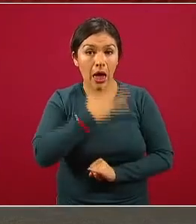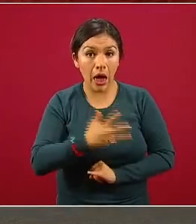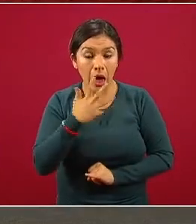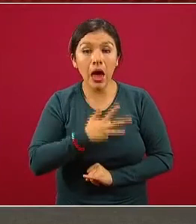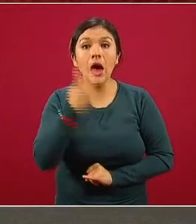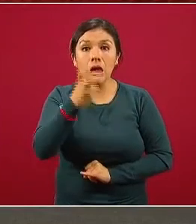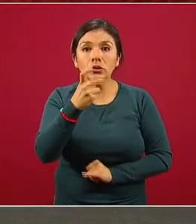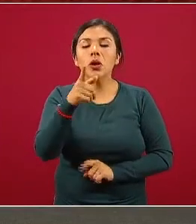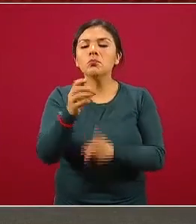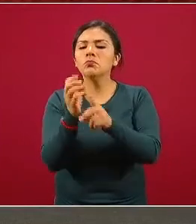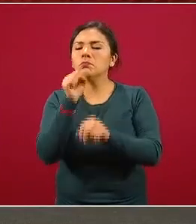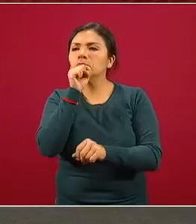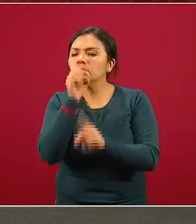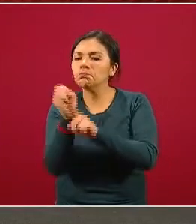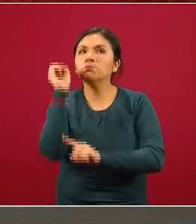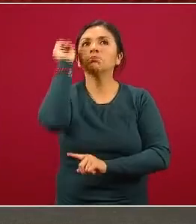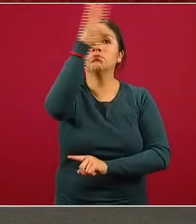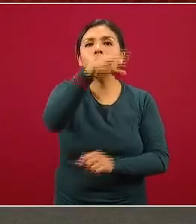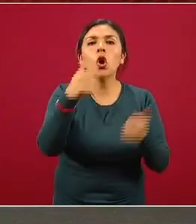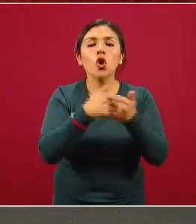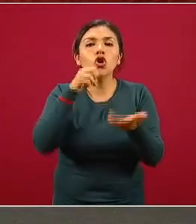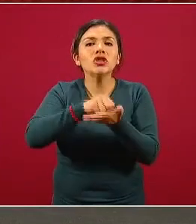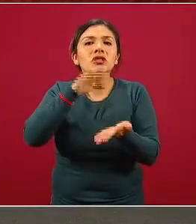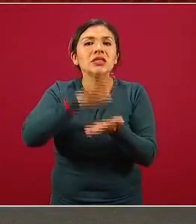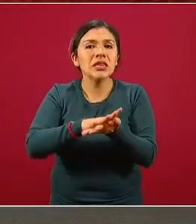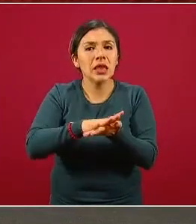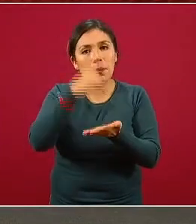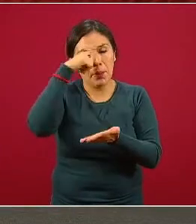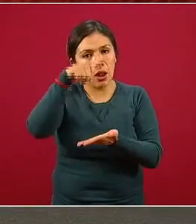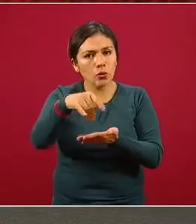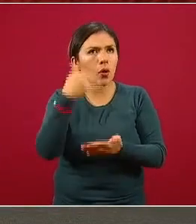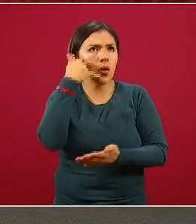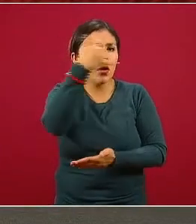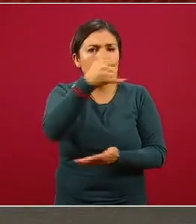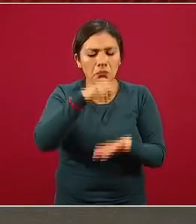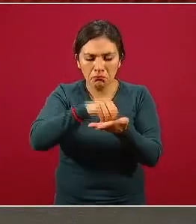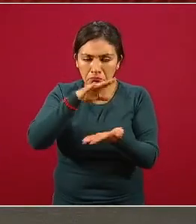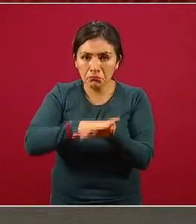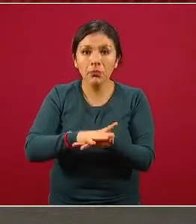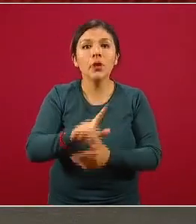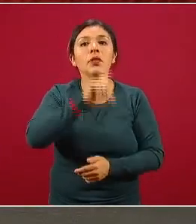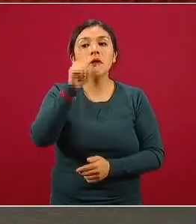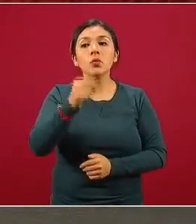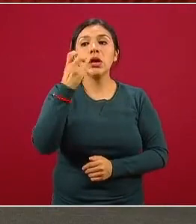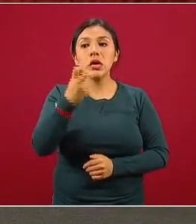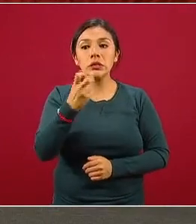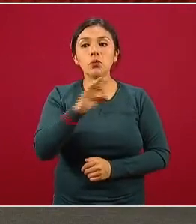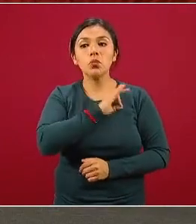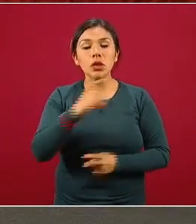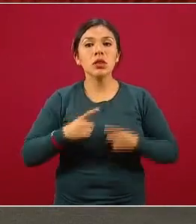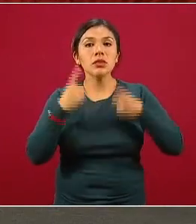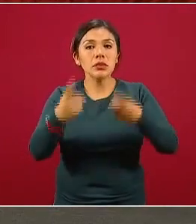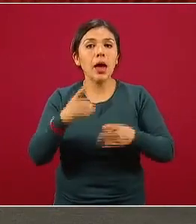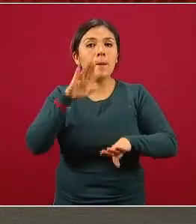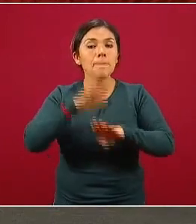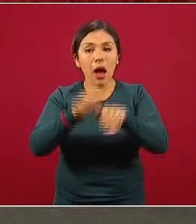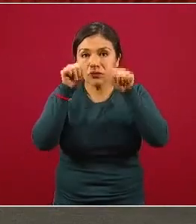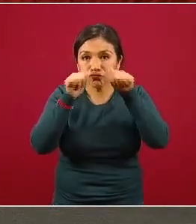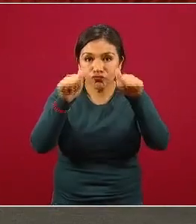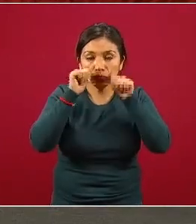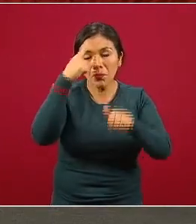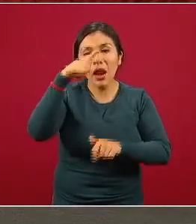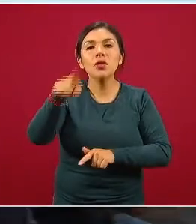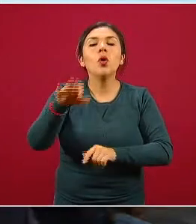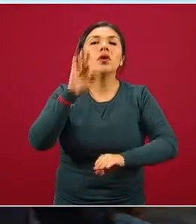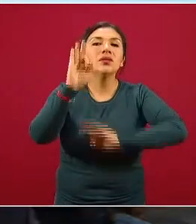se hace la referencia, se agenda una cita a través de un conmutador y será brindado la intervención y